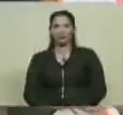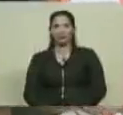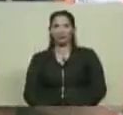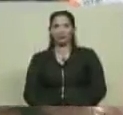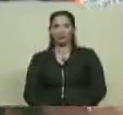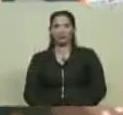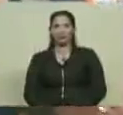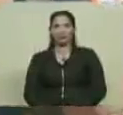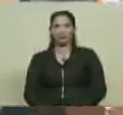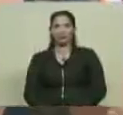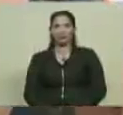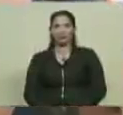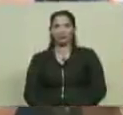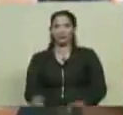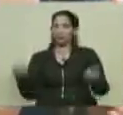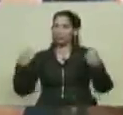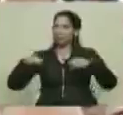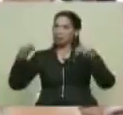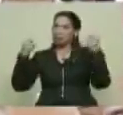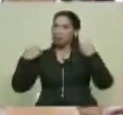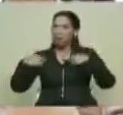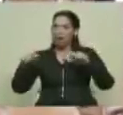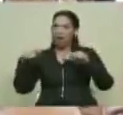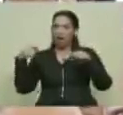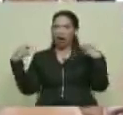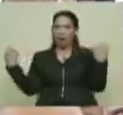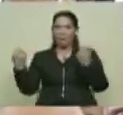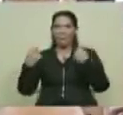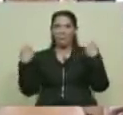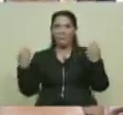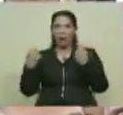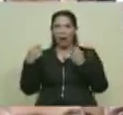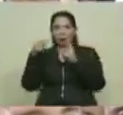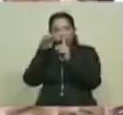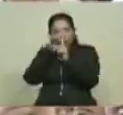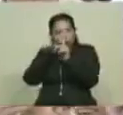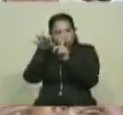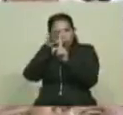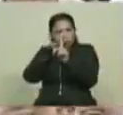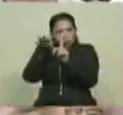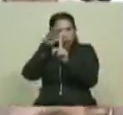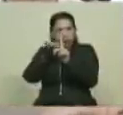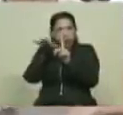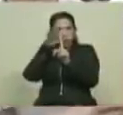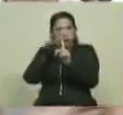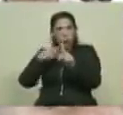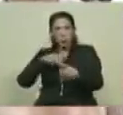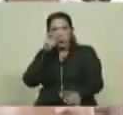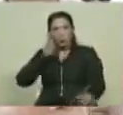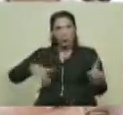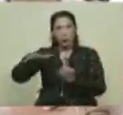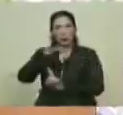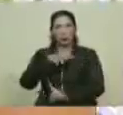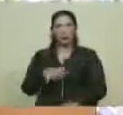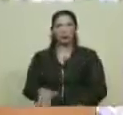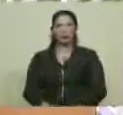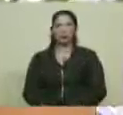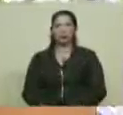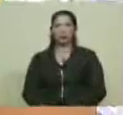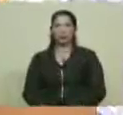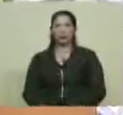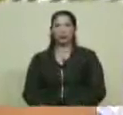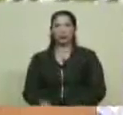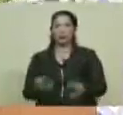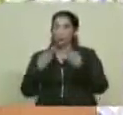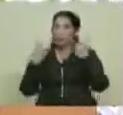Y preparan campañas para desmoralizar a nuestro pueblo. Y el mensaje es para los